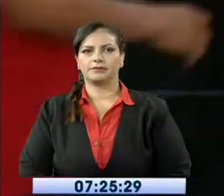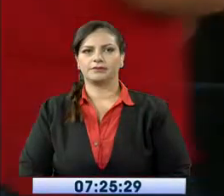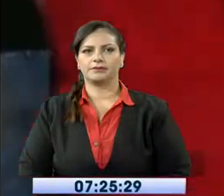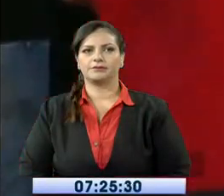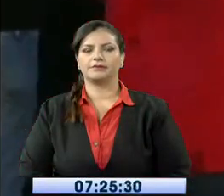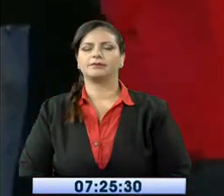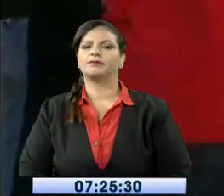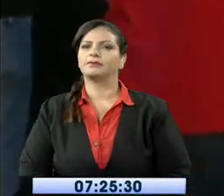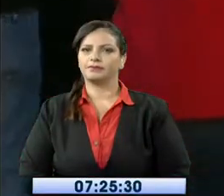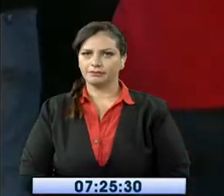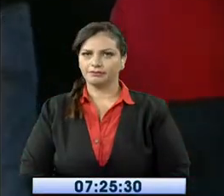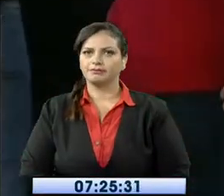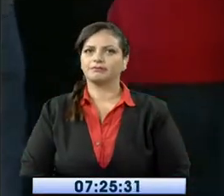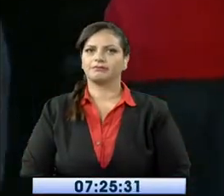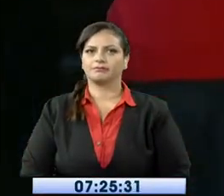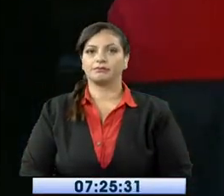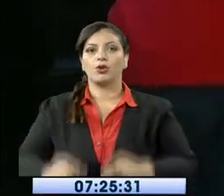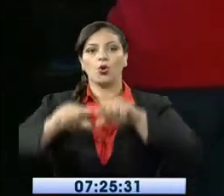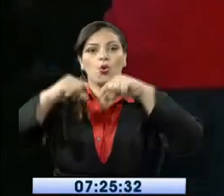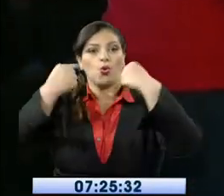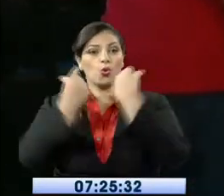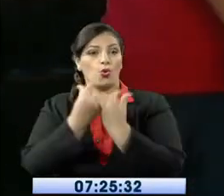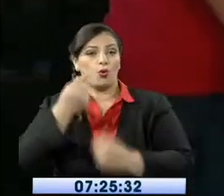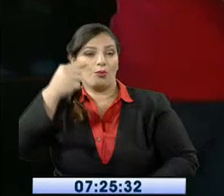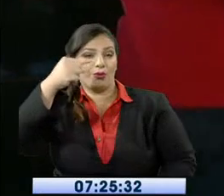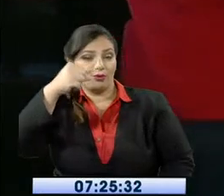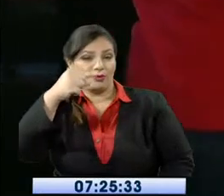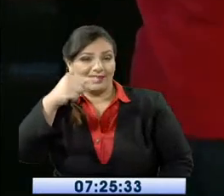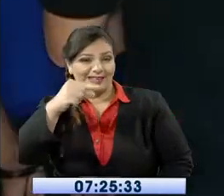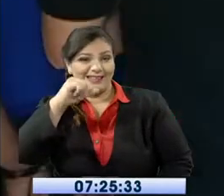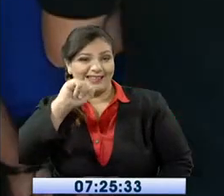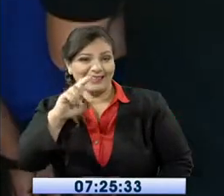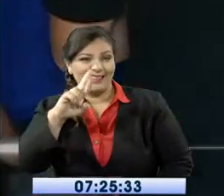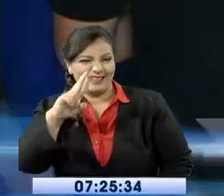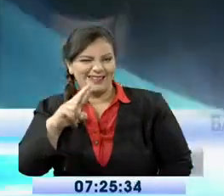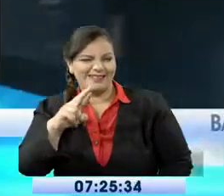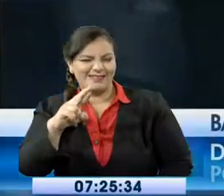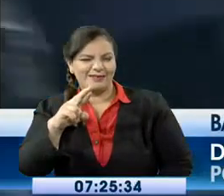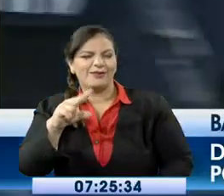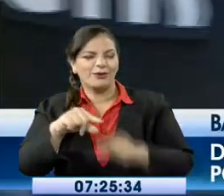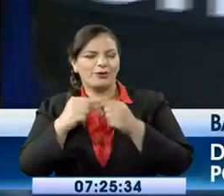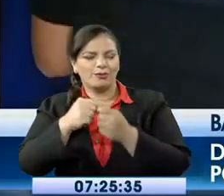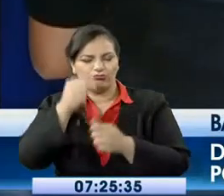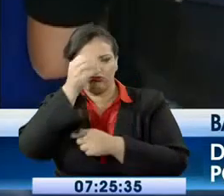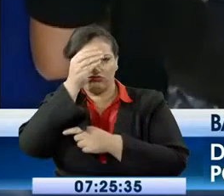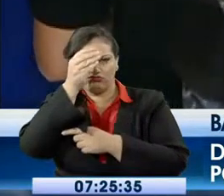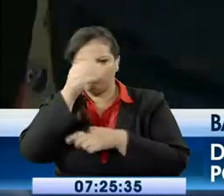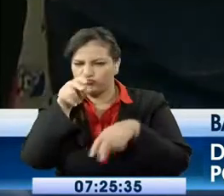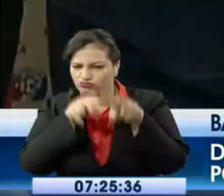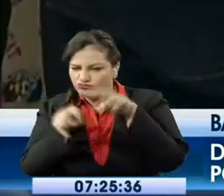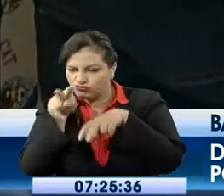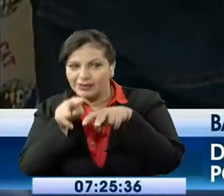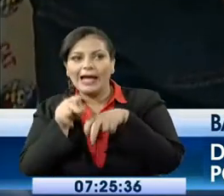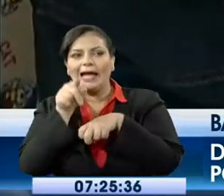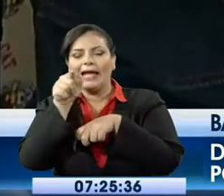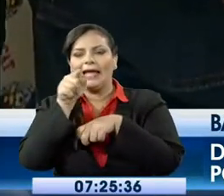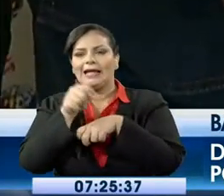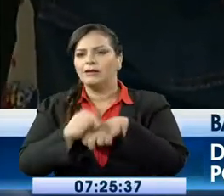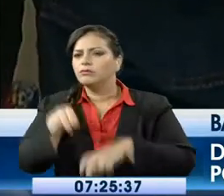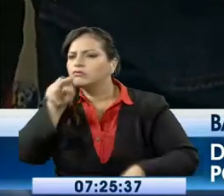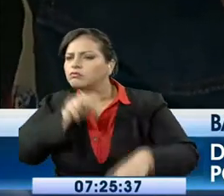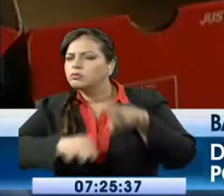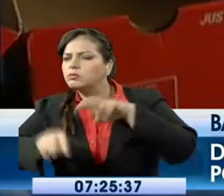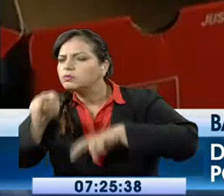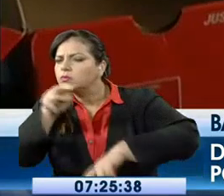El operativo fue ejecutado por la Unidad de Inteligencia Antidelincuencial, cuyos miembros descubrieron la existencia de una banda dedicada